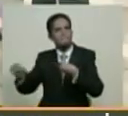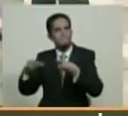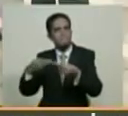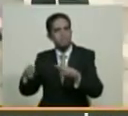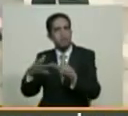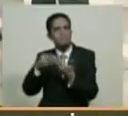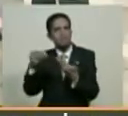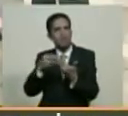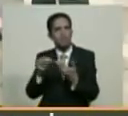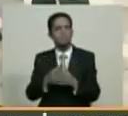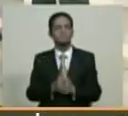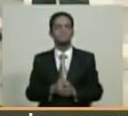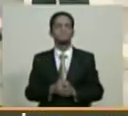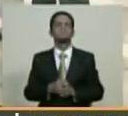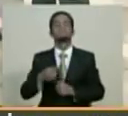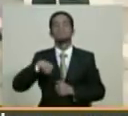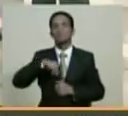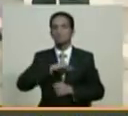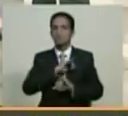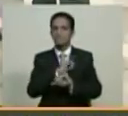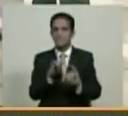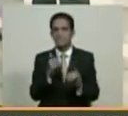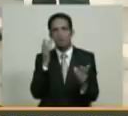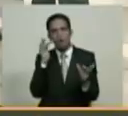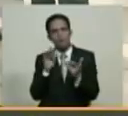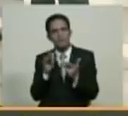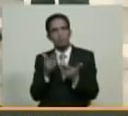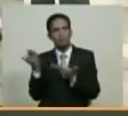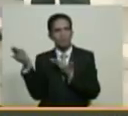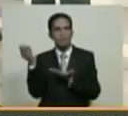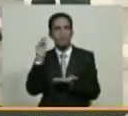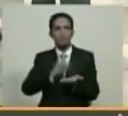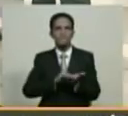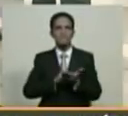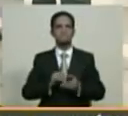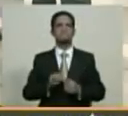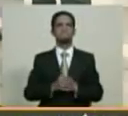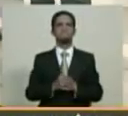demanda. Con esta información, nosotros vamos a retornar el contacto con ustedes a los estudios. Barry Yulimar, adelante.